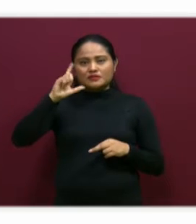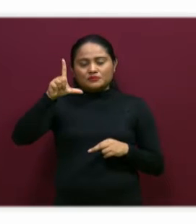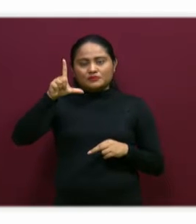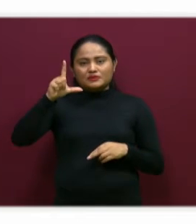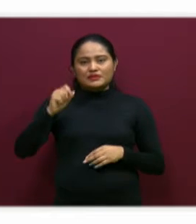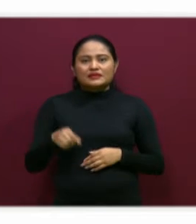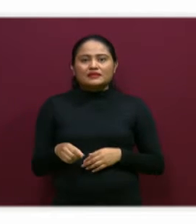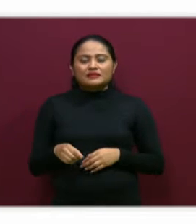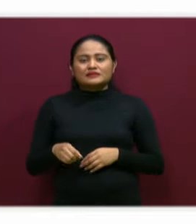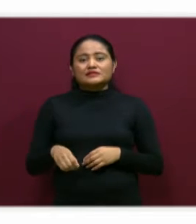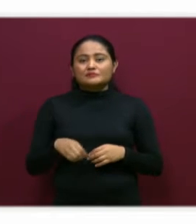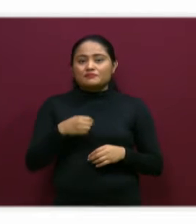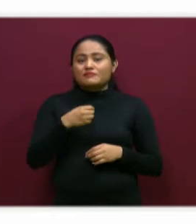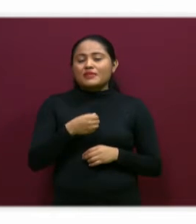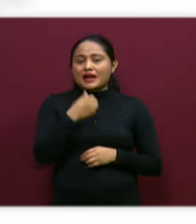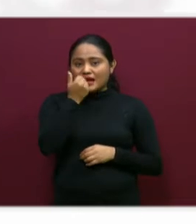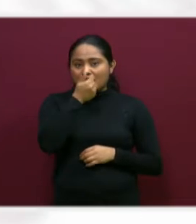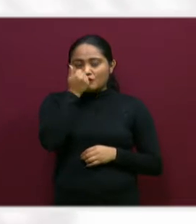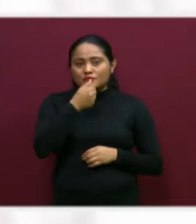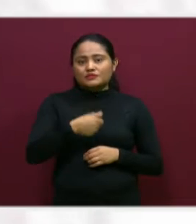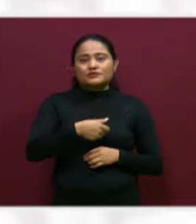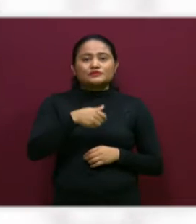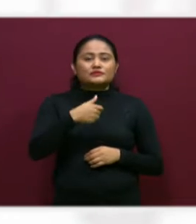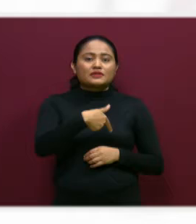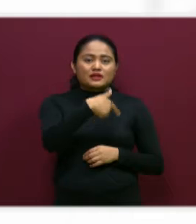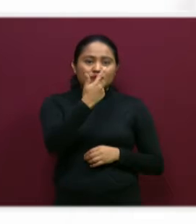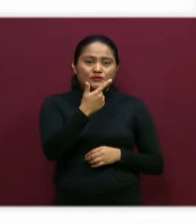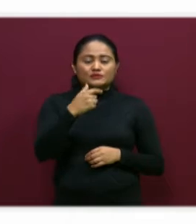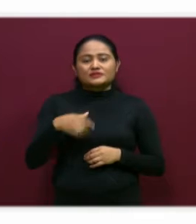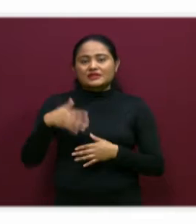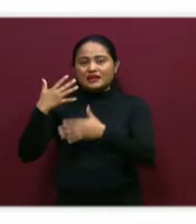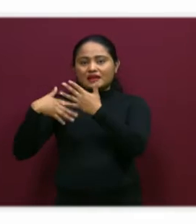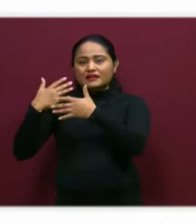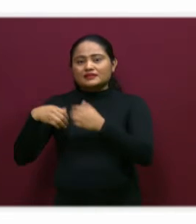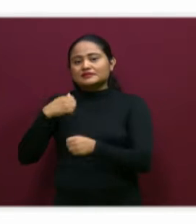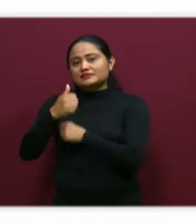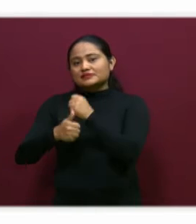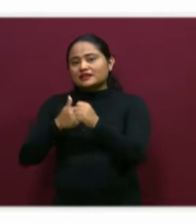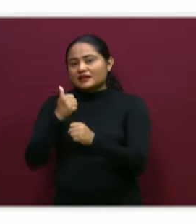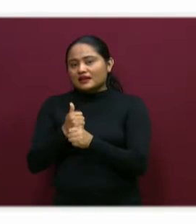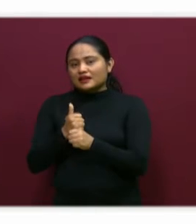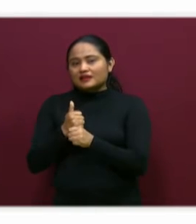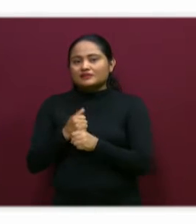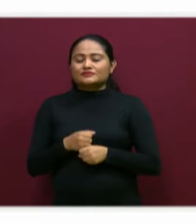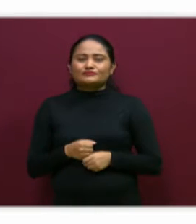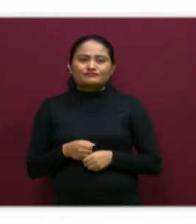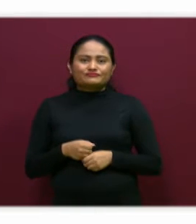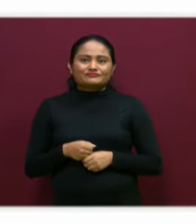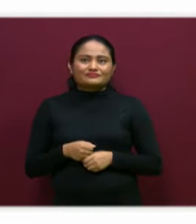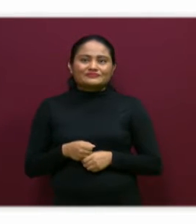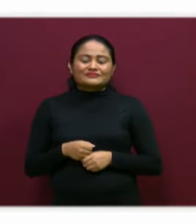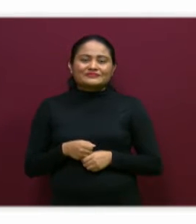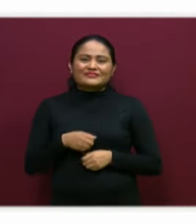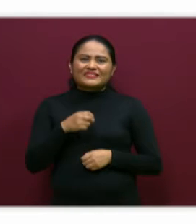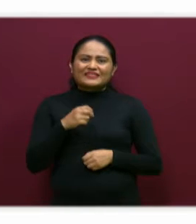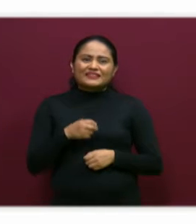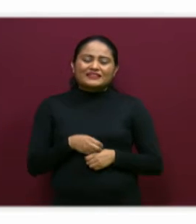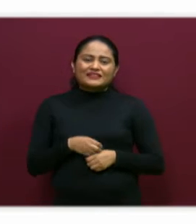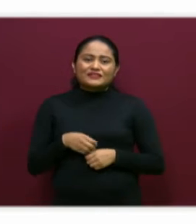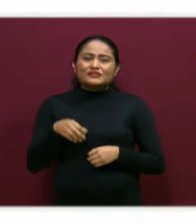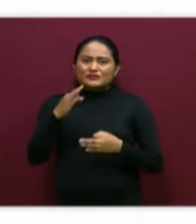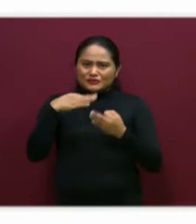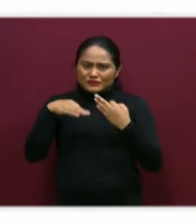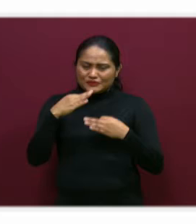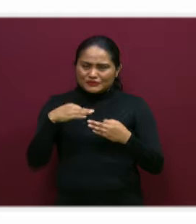edad pues sabemos que todos los niños y jóvenes tienen tienen distintas vivencias